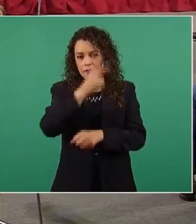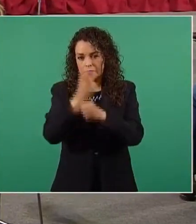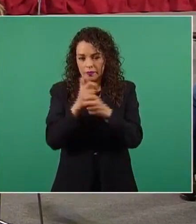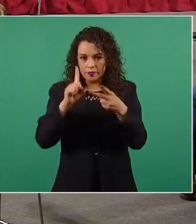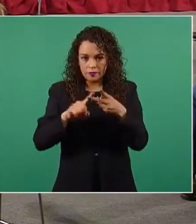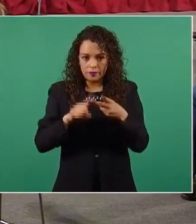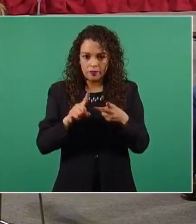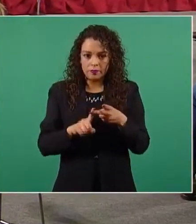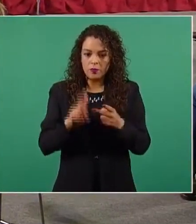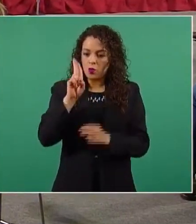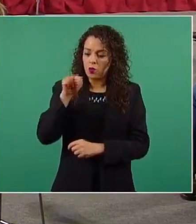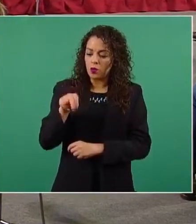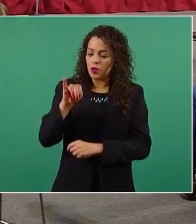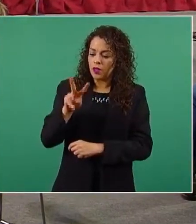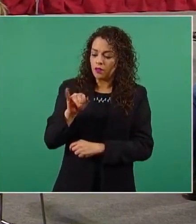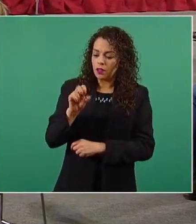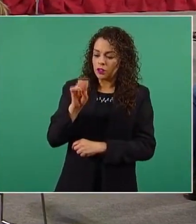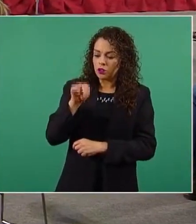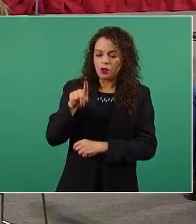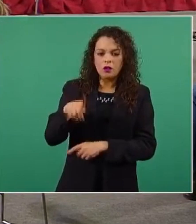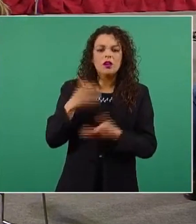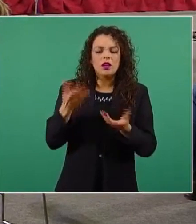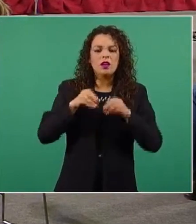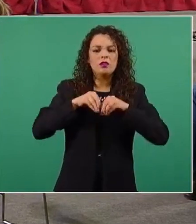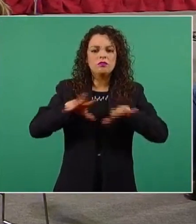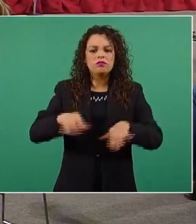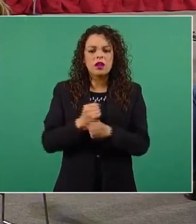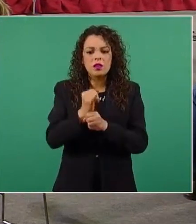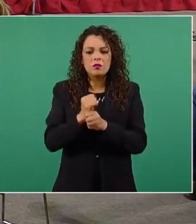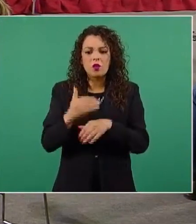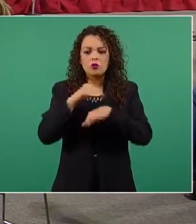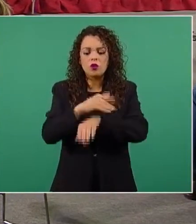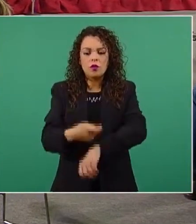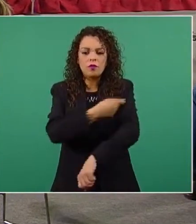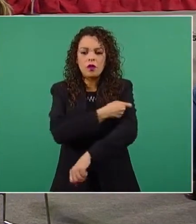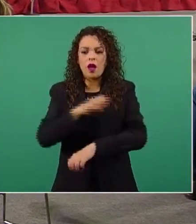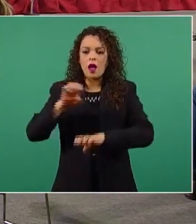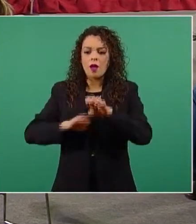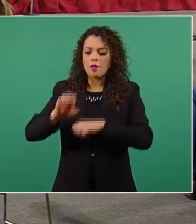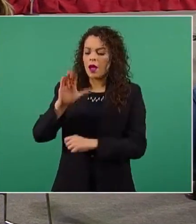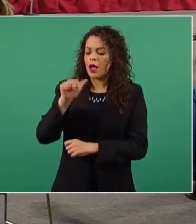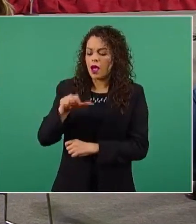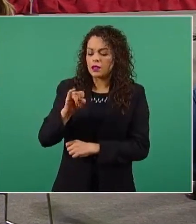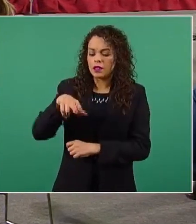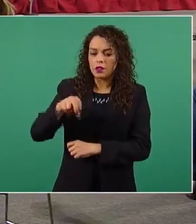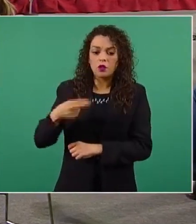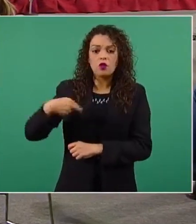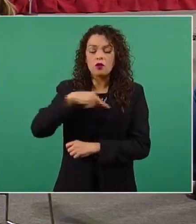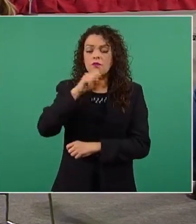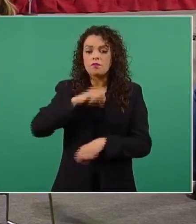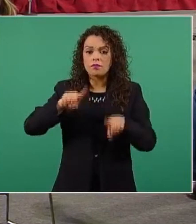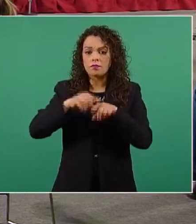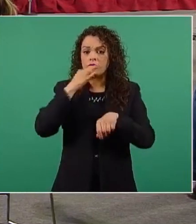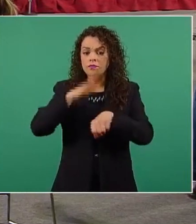El equipo de Univisión publicó una investigación hablando sobre las vacunas CanSino. Nosotros también reportamos en el portal que al menos